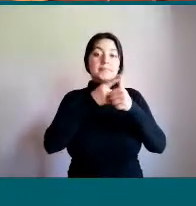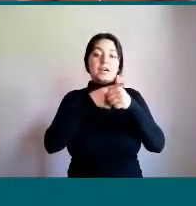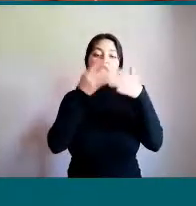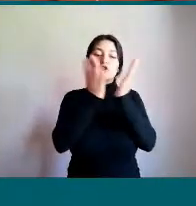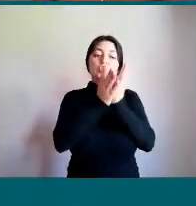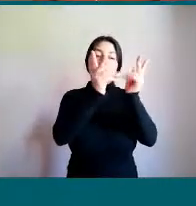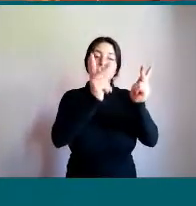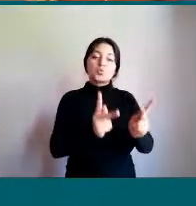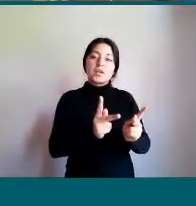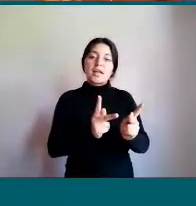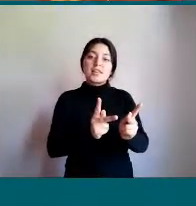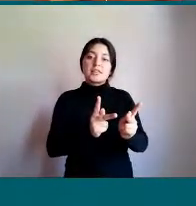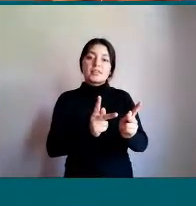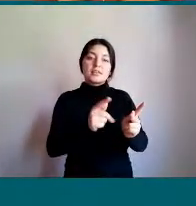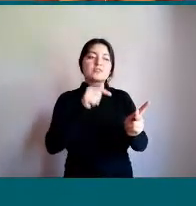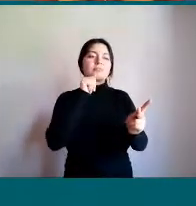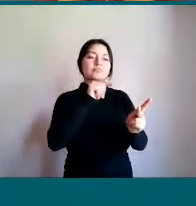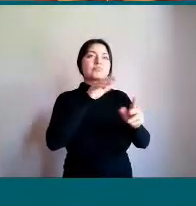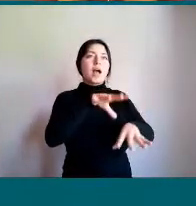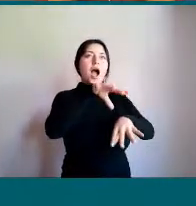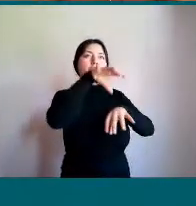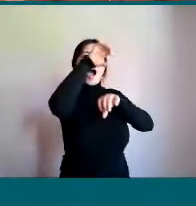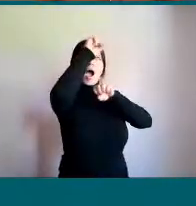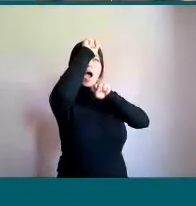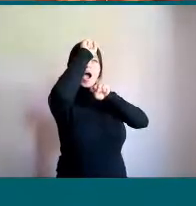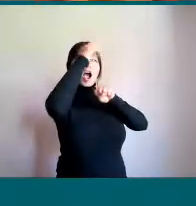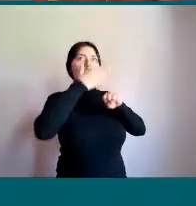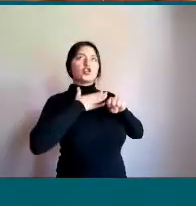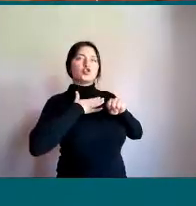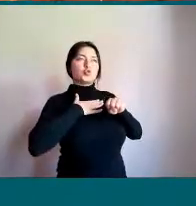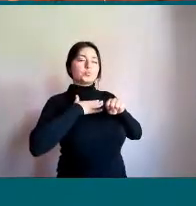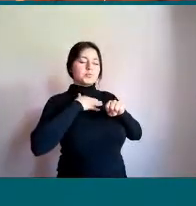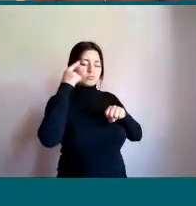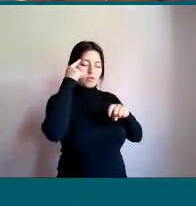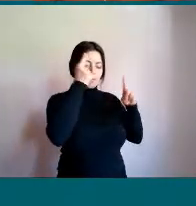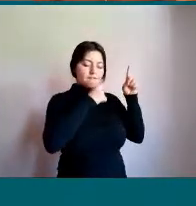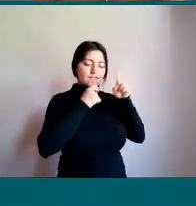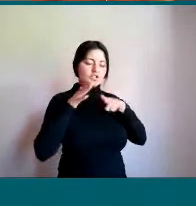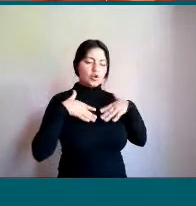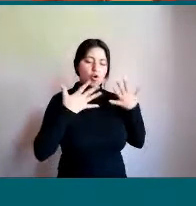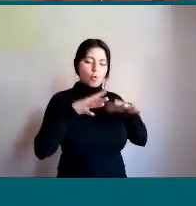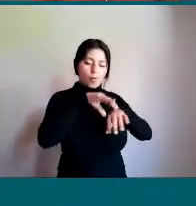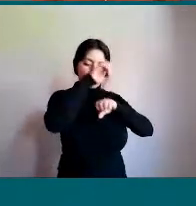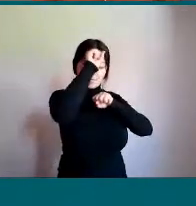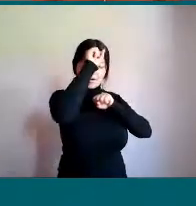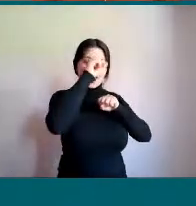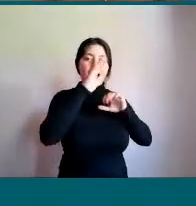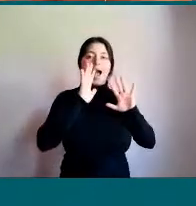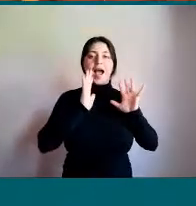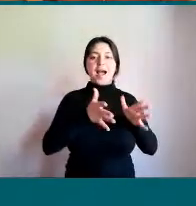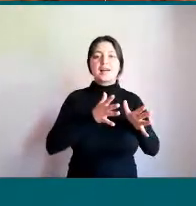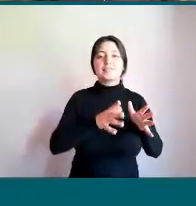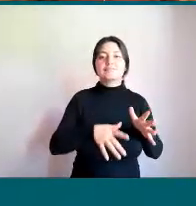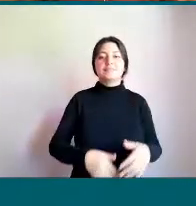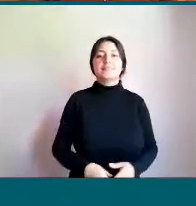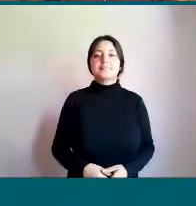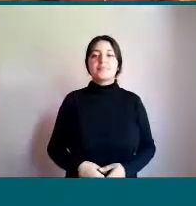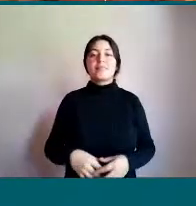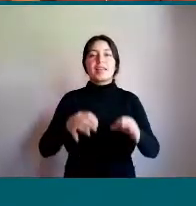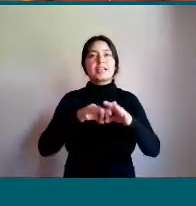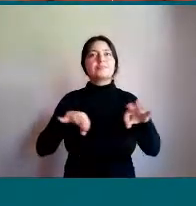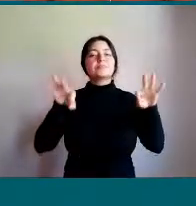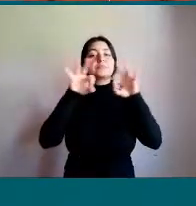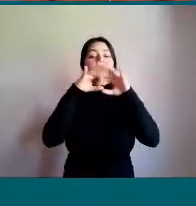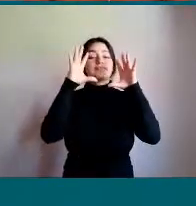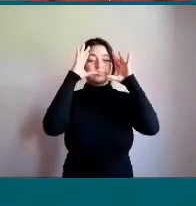permitir visibilizar y hacer visibles sus aprendizajes, autogestionarte, celebrar los logros, y esta es una parte muy importante que genera un